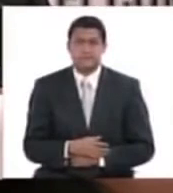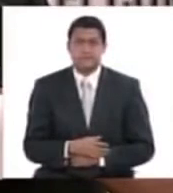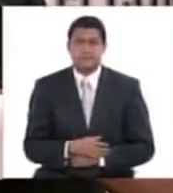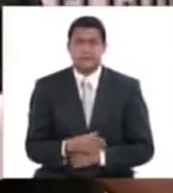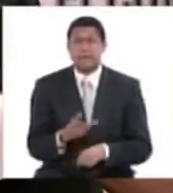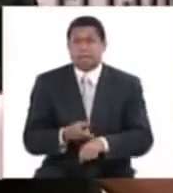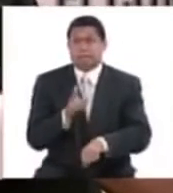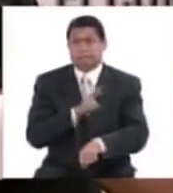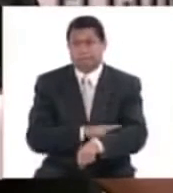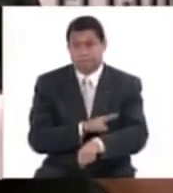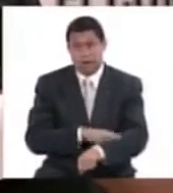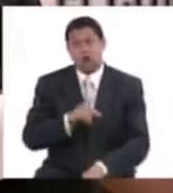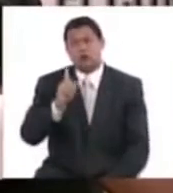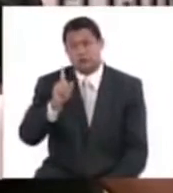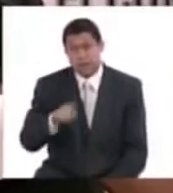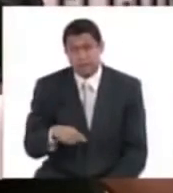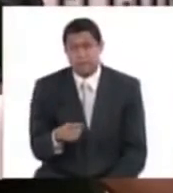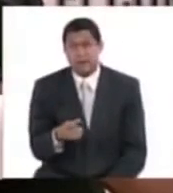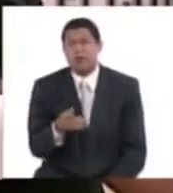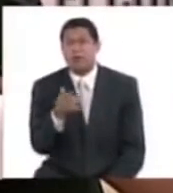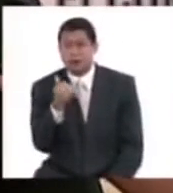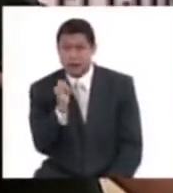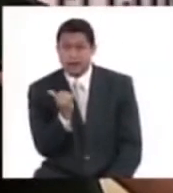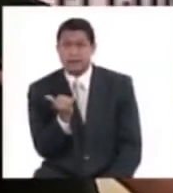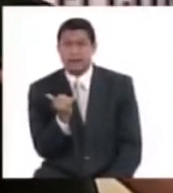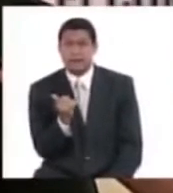se agrava también a lo que existe